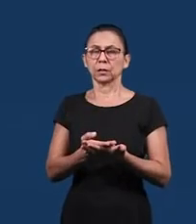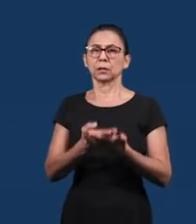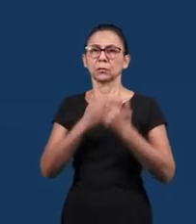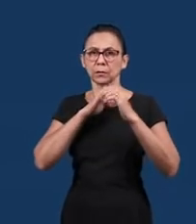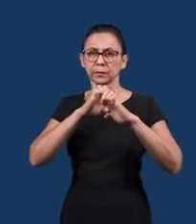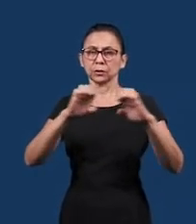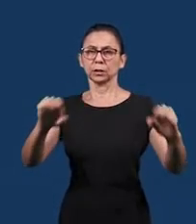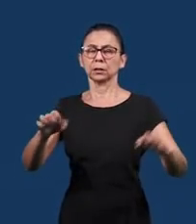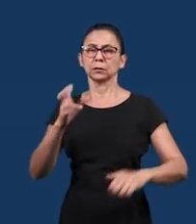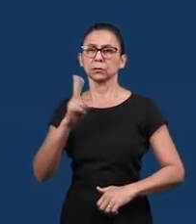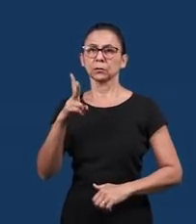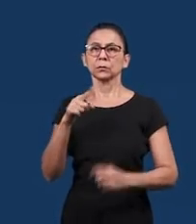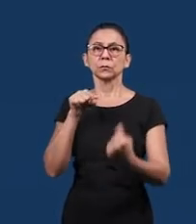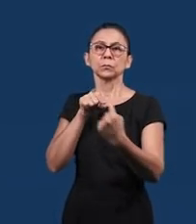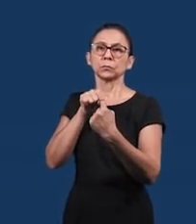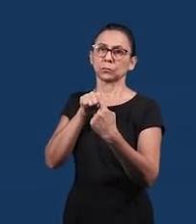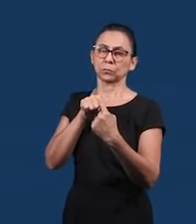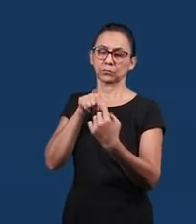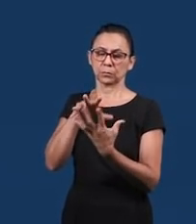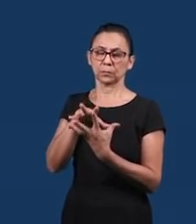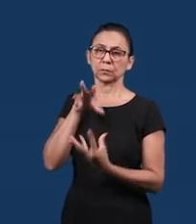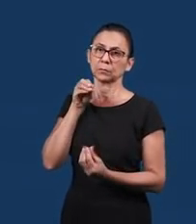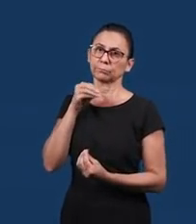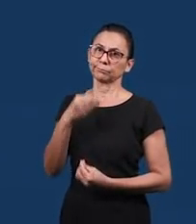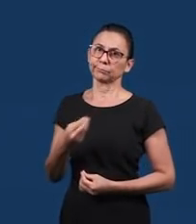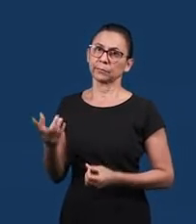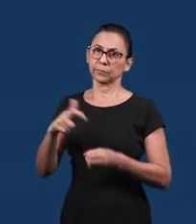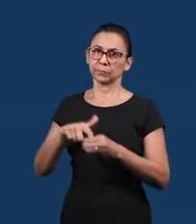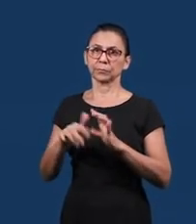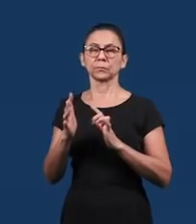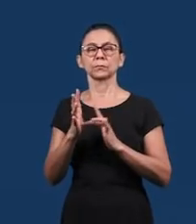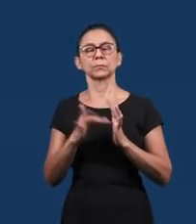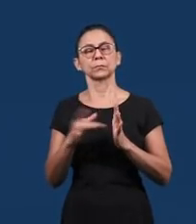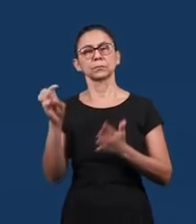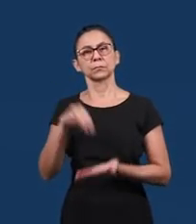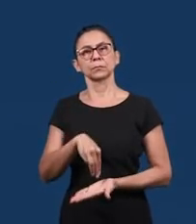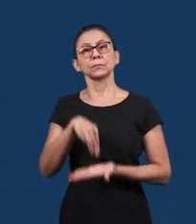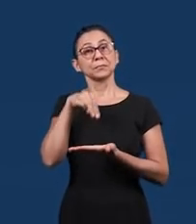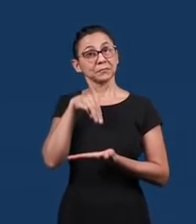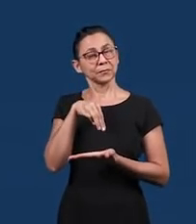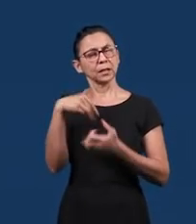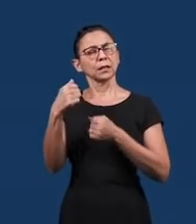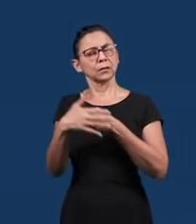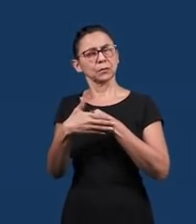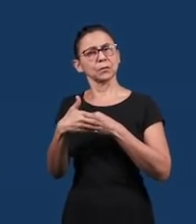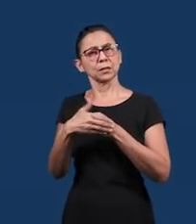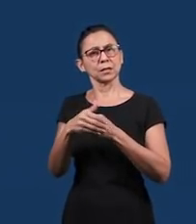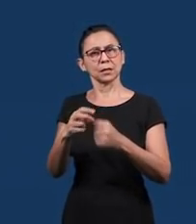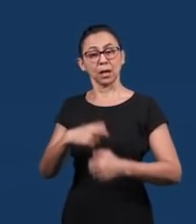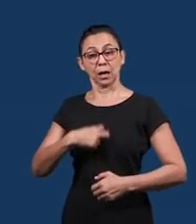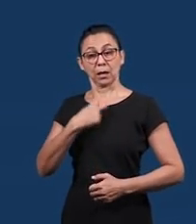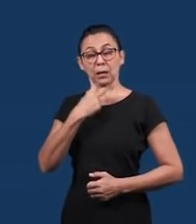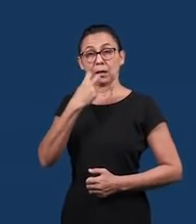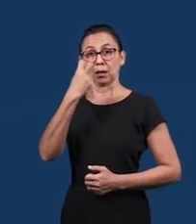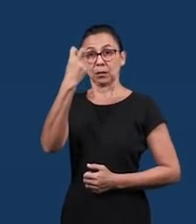Continuamos luchando, buscando el objetivo de nuestra alma, la venida de Jesús. Maranata, es nuestro consuelo, el